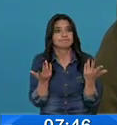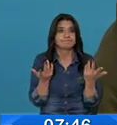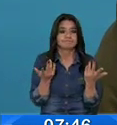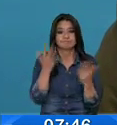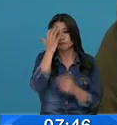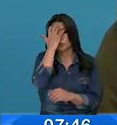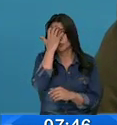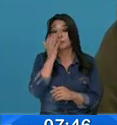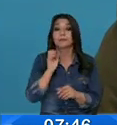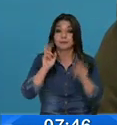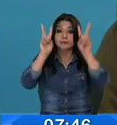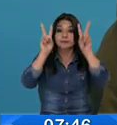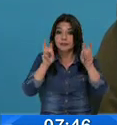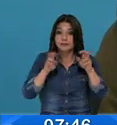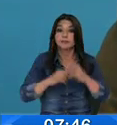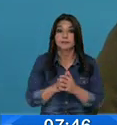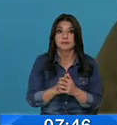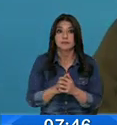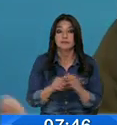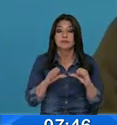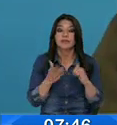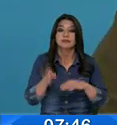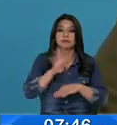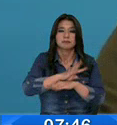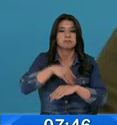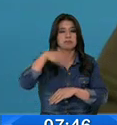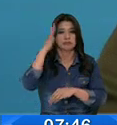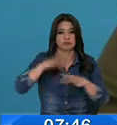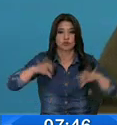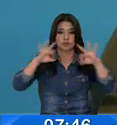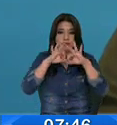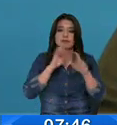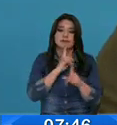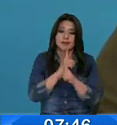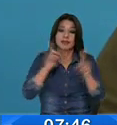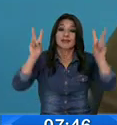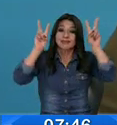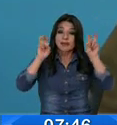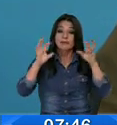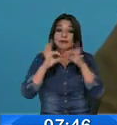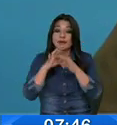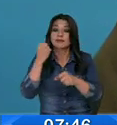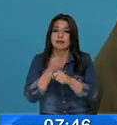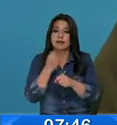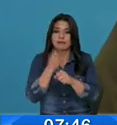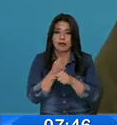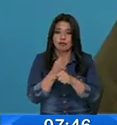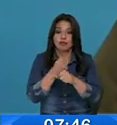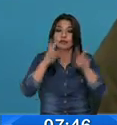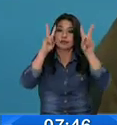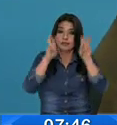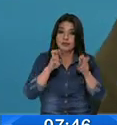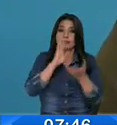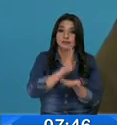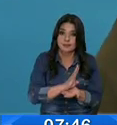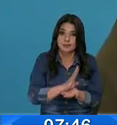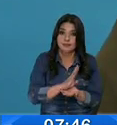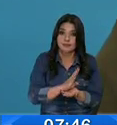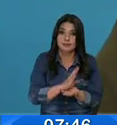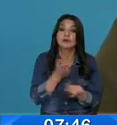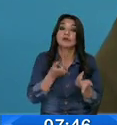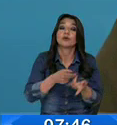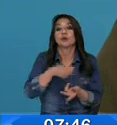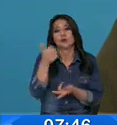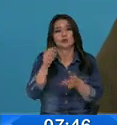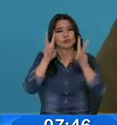en el tema legislativo particularmente aunque no hace relación la materia laboral pero están conectados del tema de la seguridad social es otro